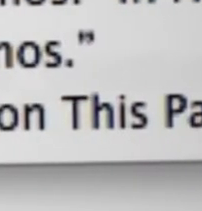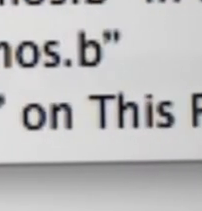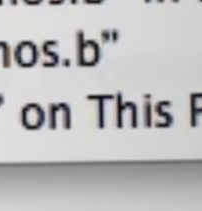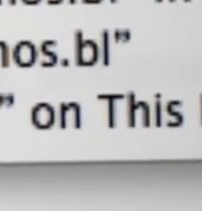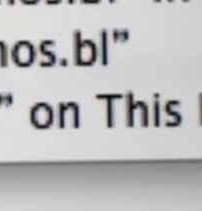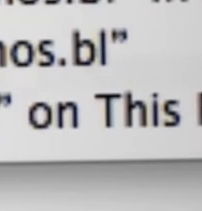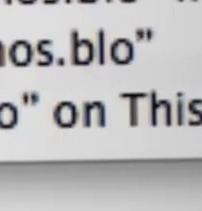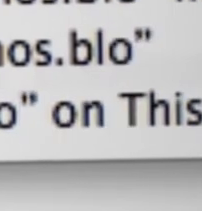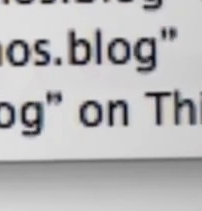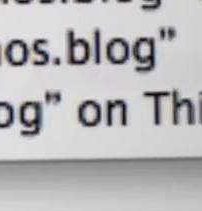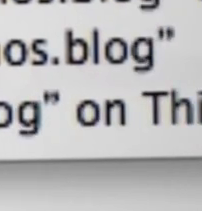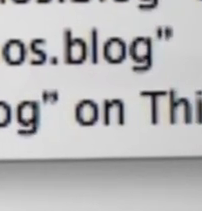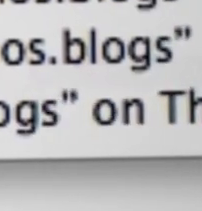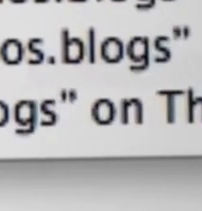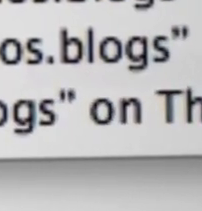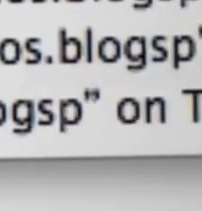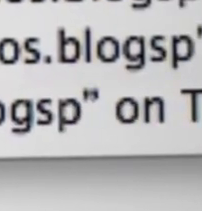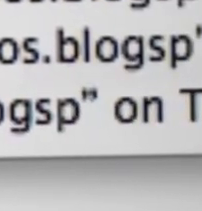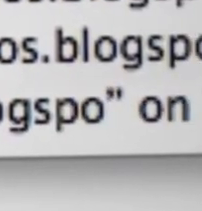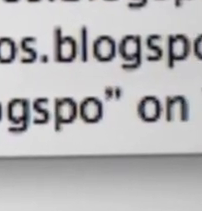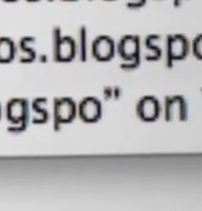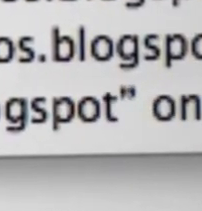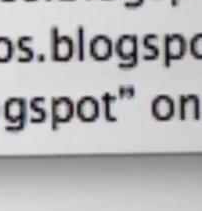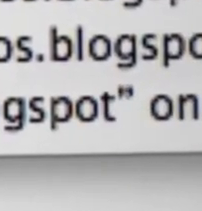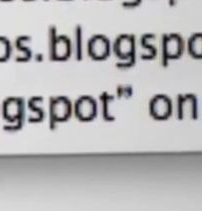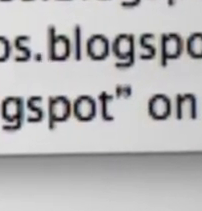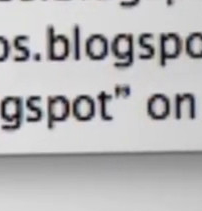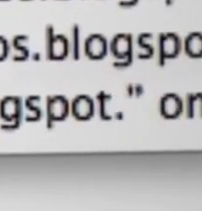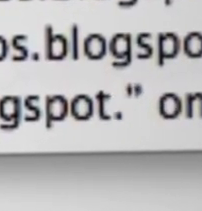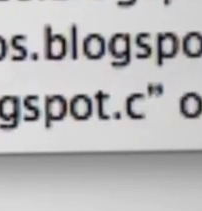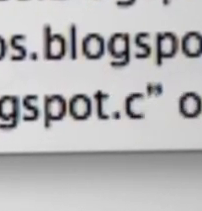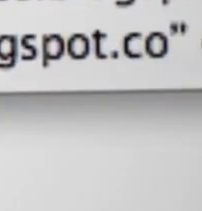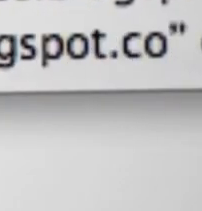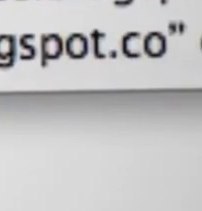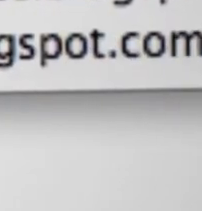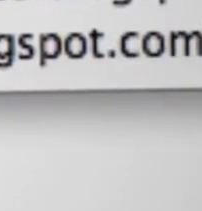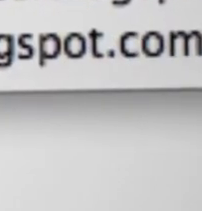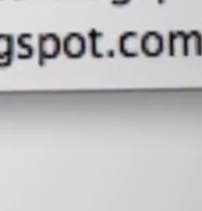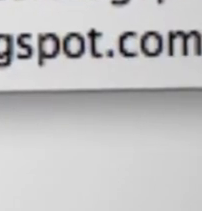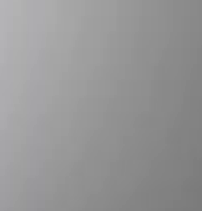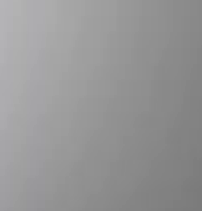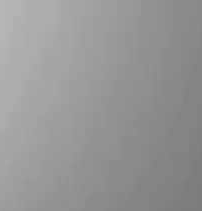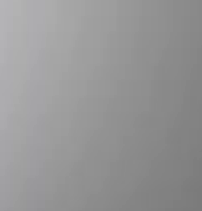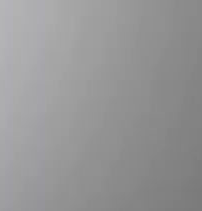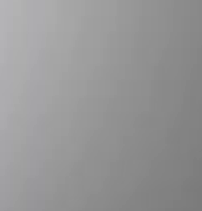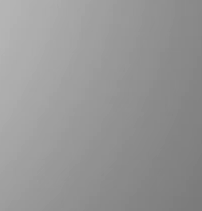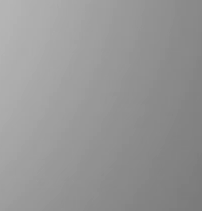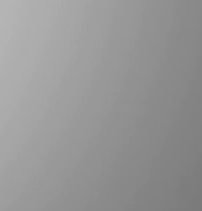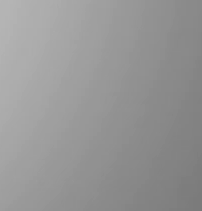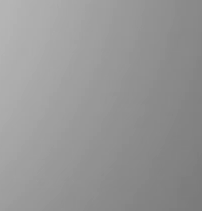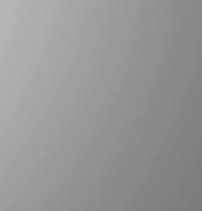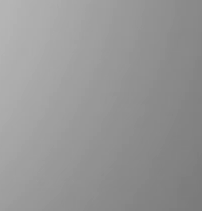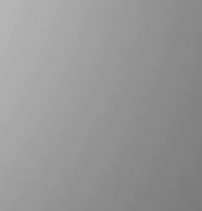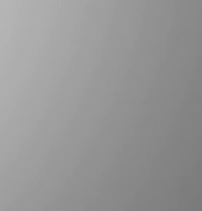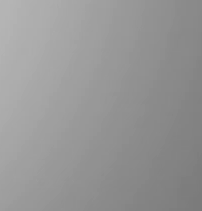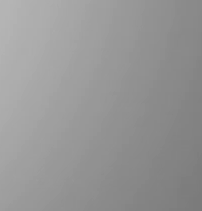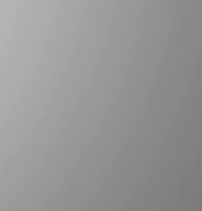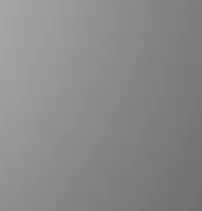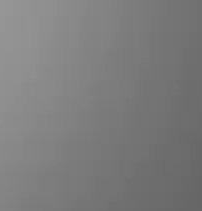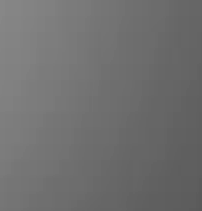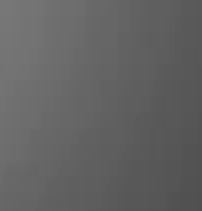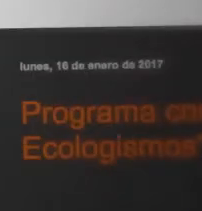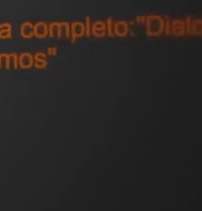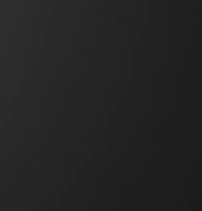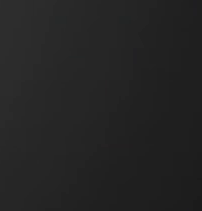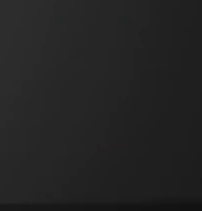proceso bastante sui generis, por decirlo, diferente, que nos ha entregado muchísimo conocimiento.